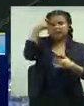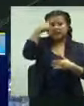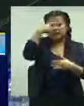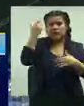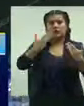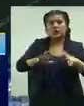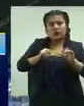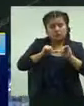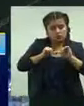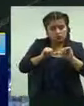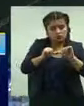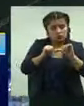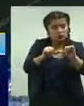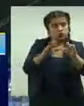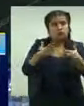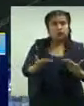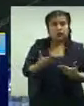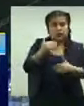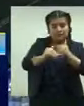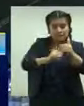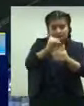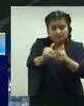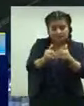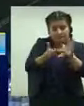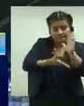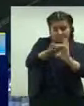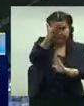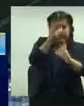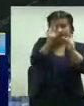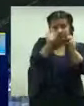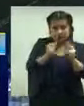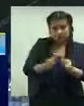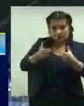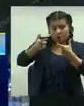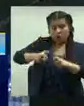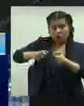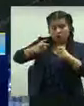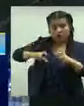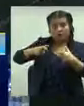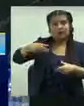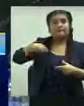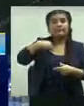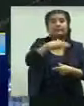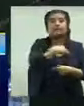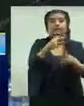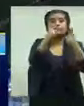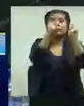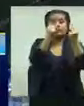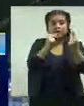poder continuar haciendo el proceso de ampliación de estos contratos ante el Ministerio de Finanzas.